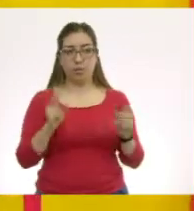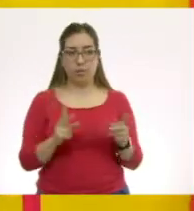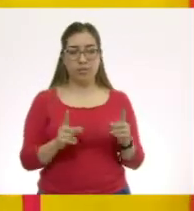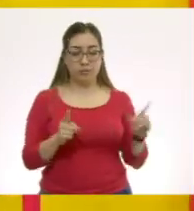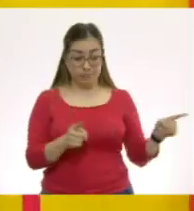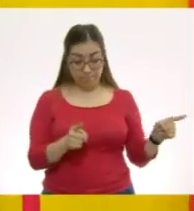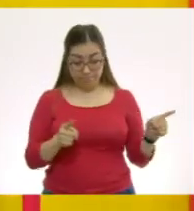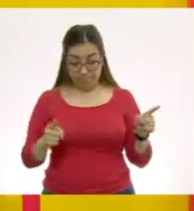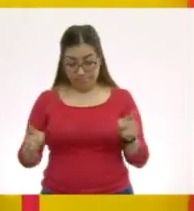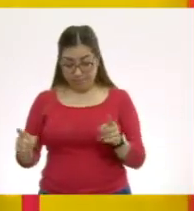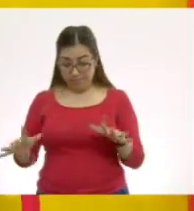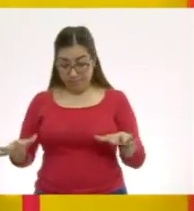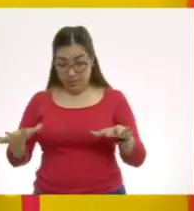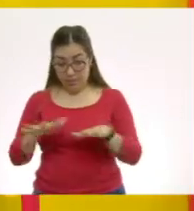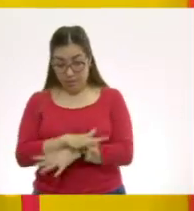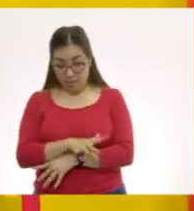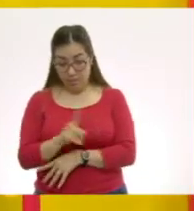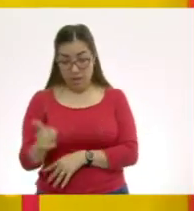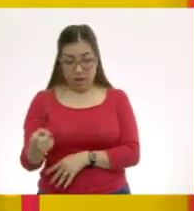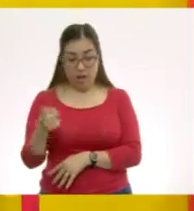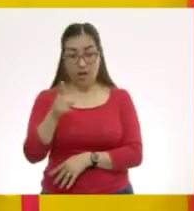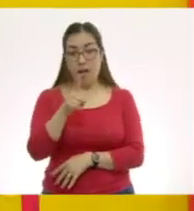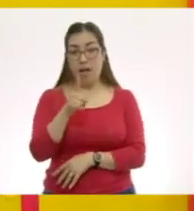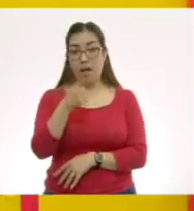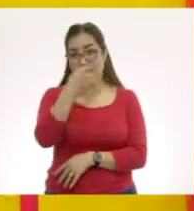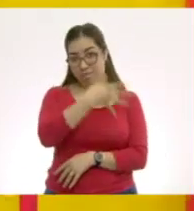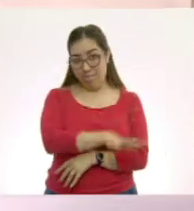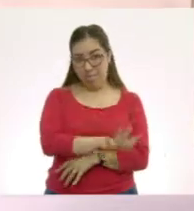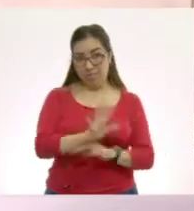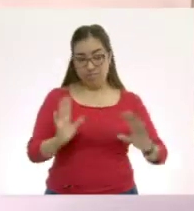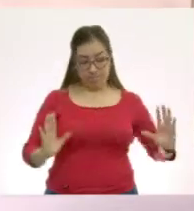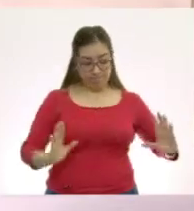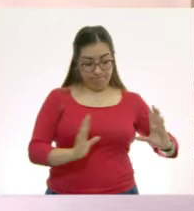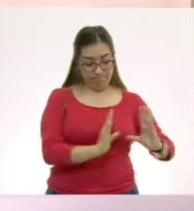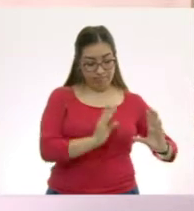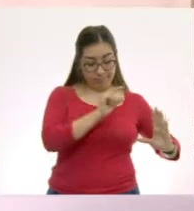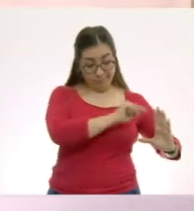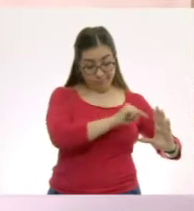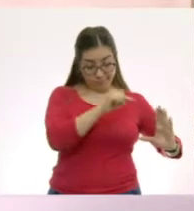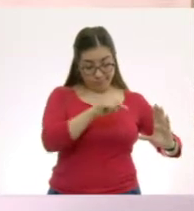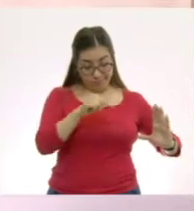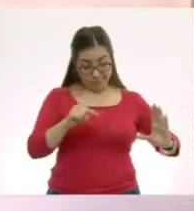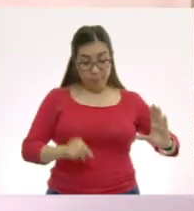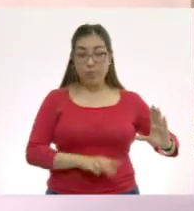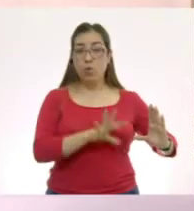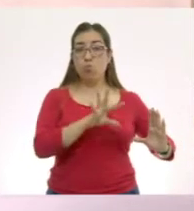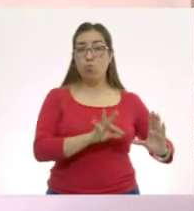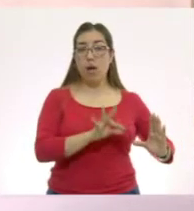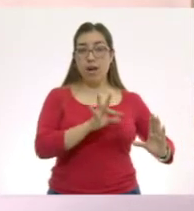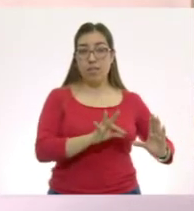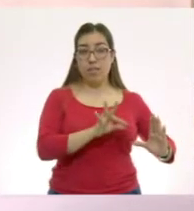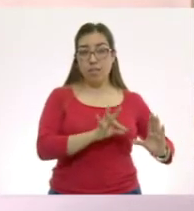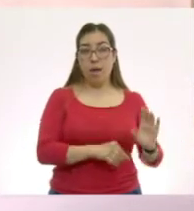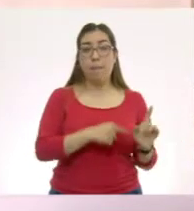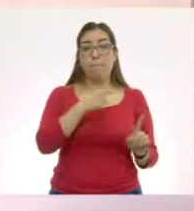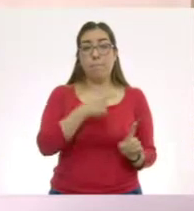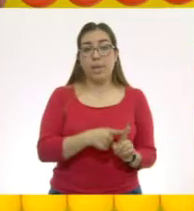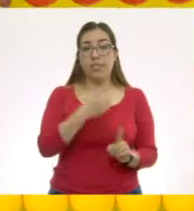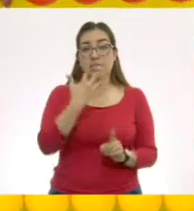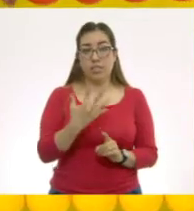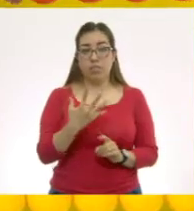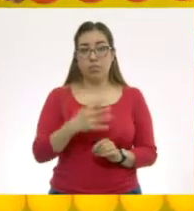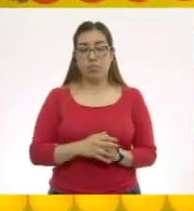5. Cambiamos esto nuevamente por una decena y aquí tenemos 40. Muy bien, vamos a agregar 5